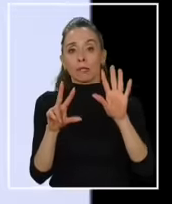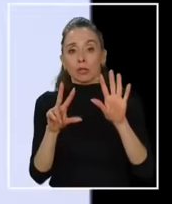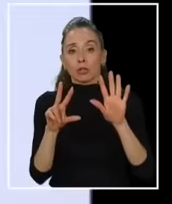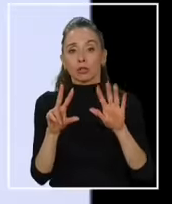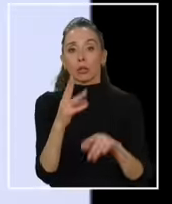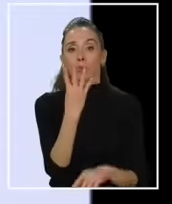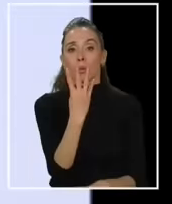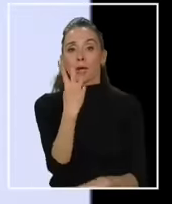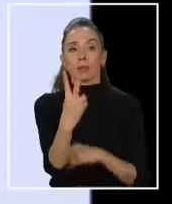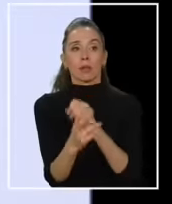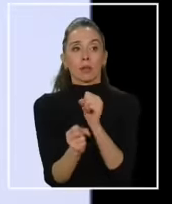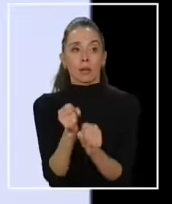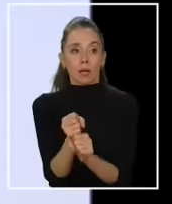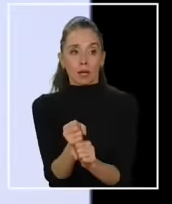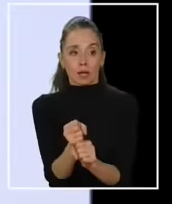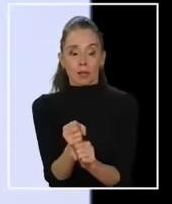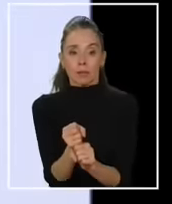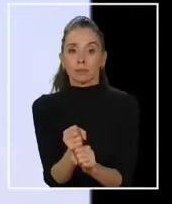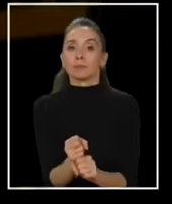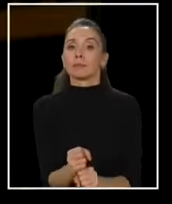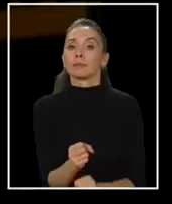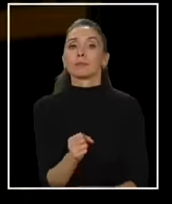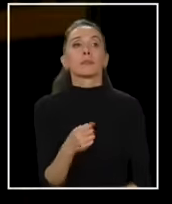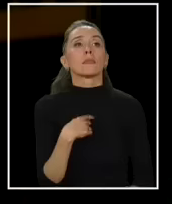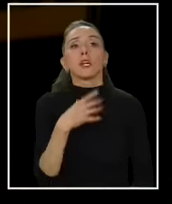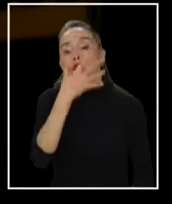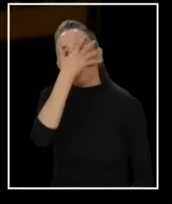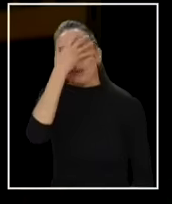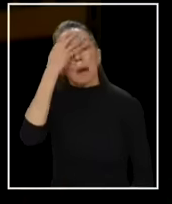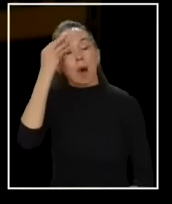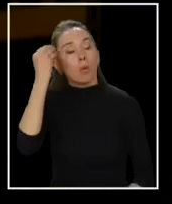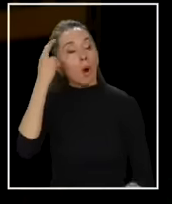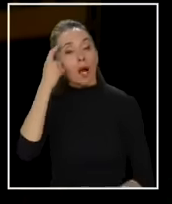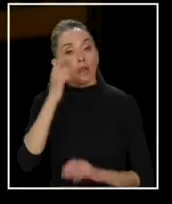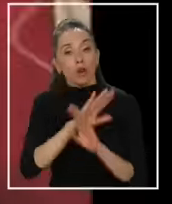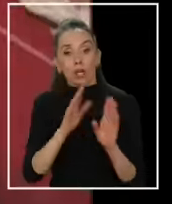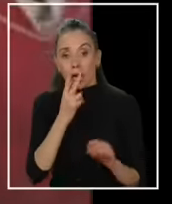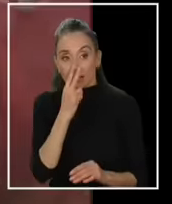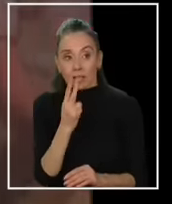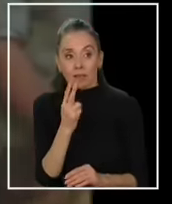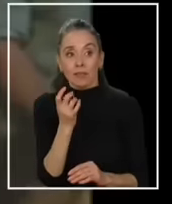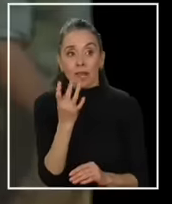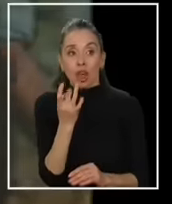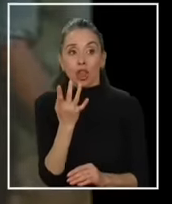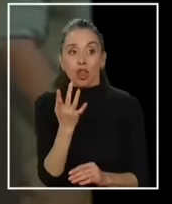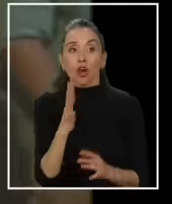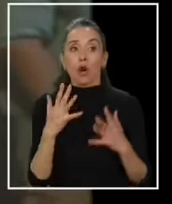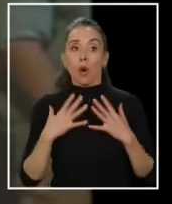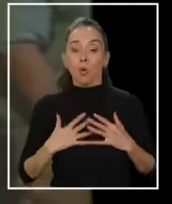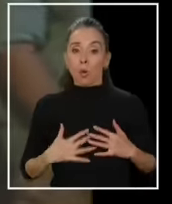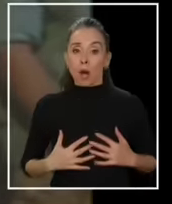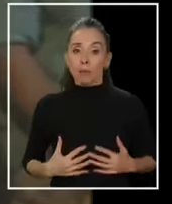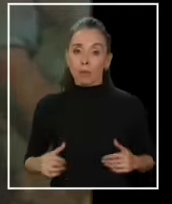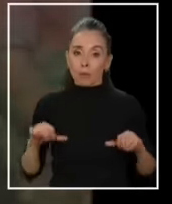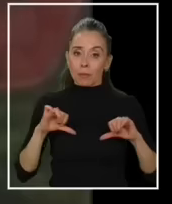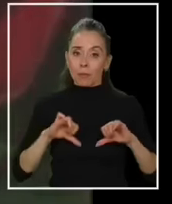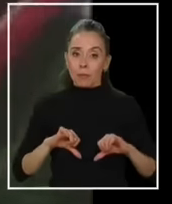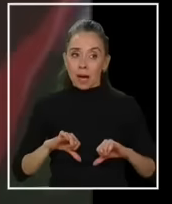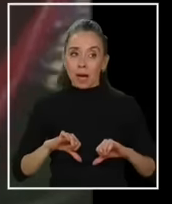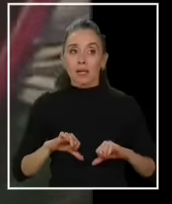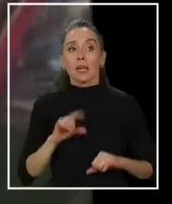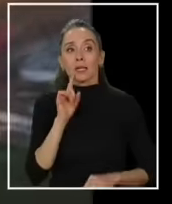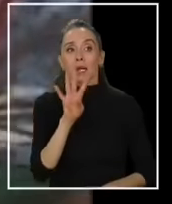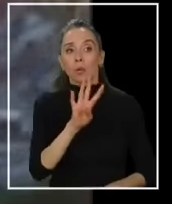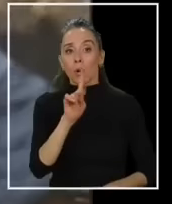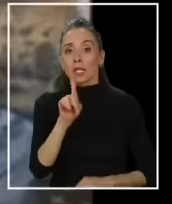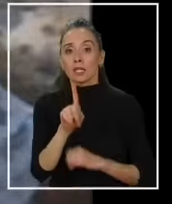apenas 42 años. Dice no recordar nada. Solo se hace patente el dolor de lo que parece un cuerpo muy deteriorado para sus